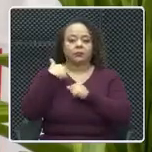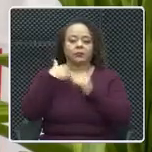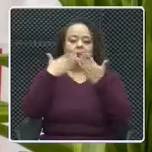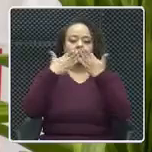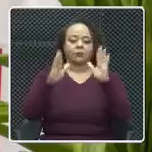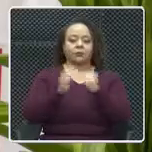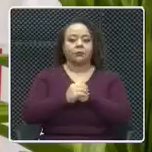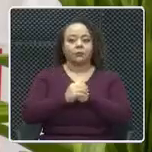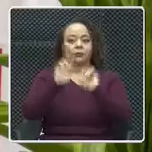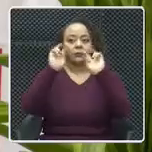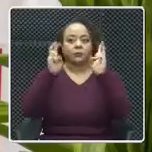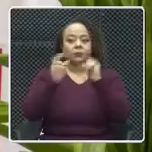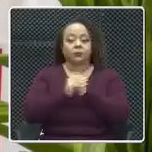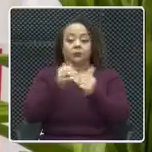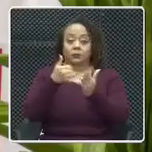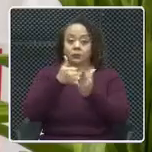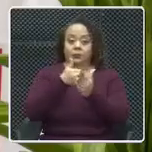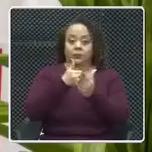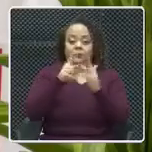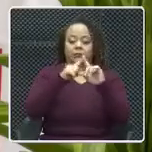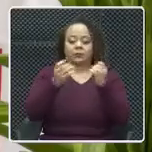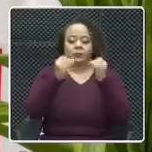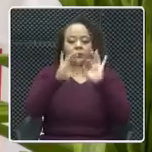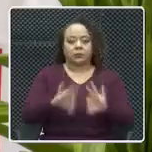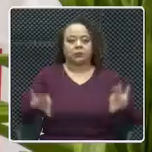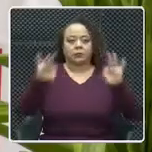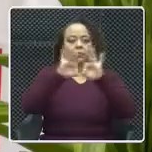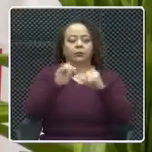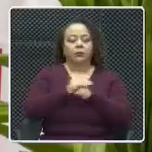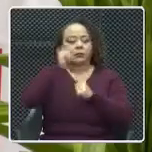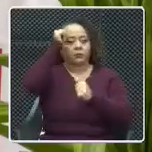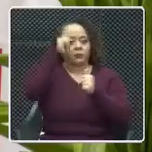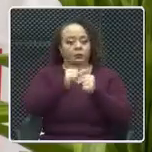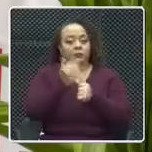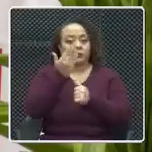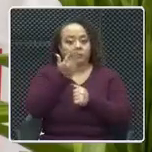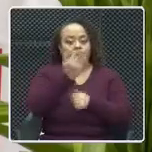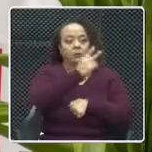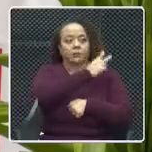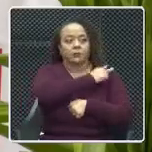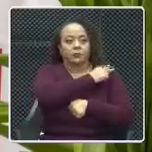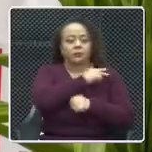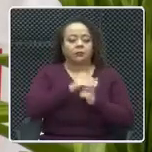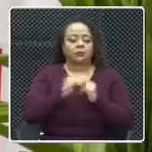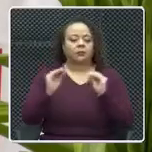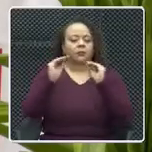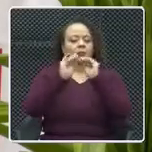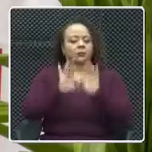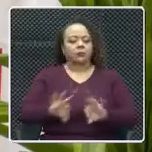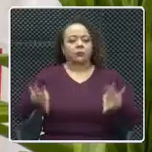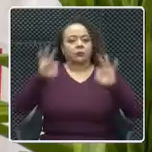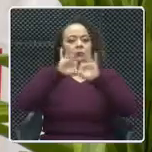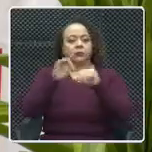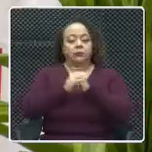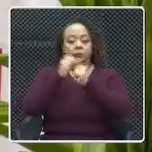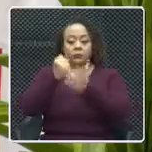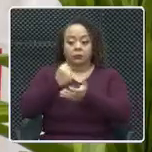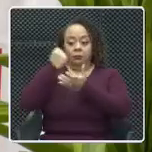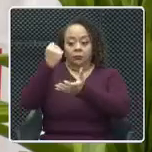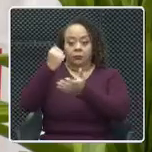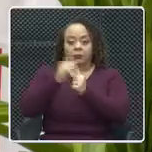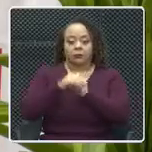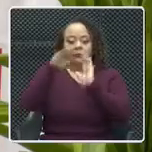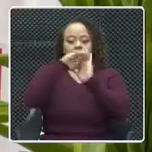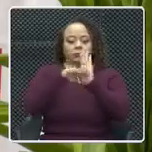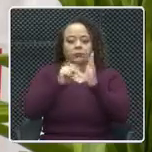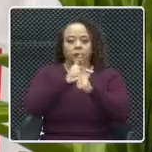apertura de hablar sobre un tema tan sensible, pero muy importante. Recuerde usted, patrono, que lo más importante es que invierta en medidas